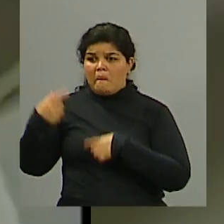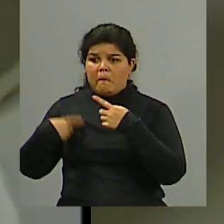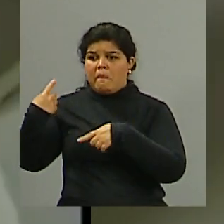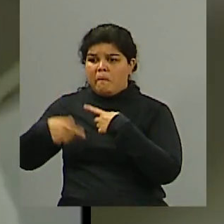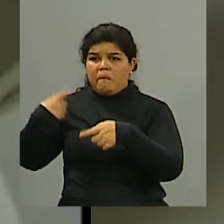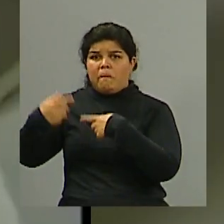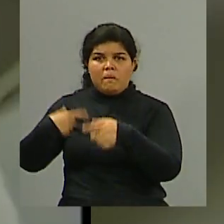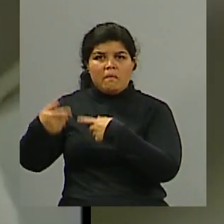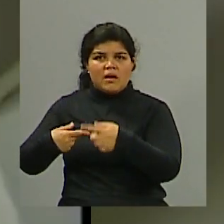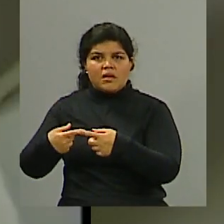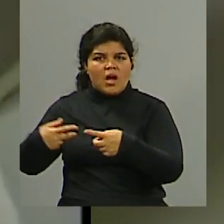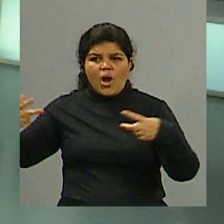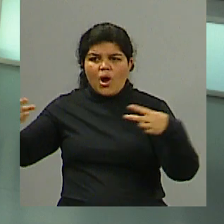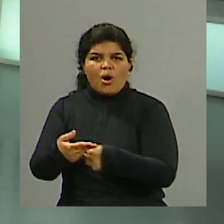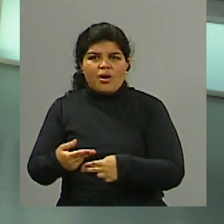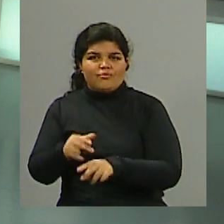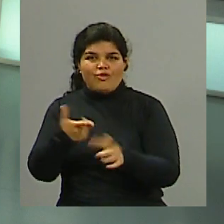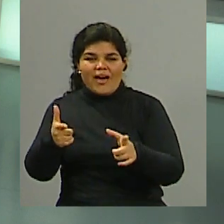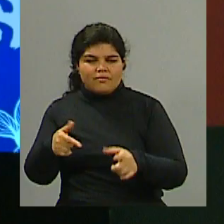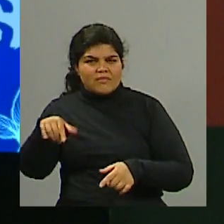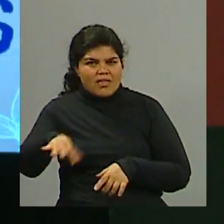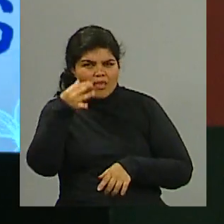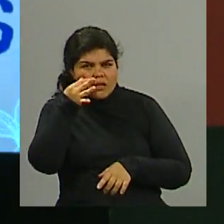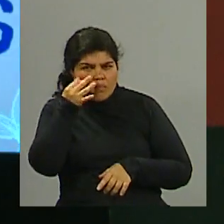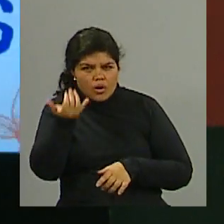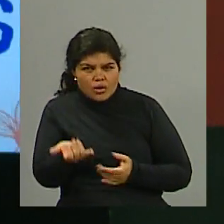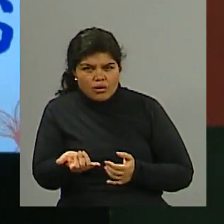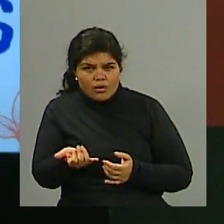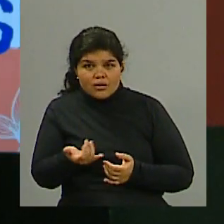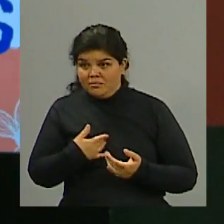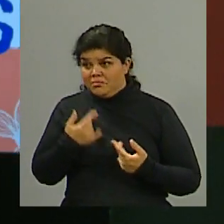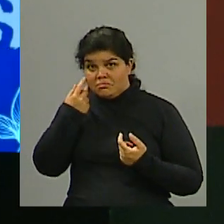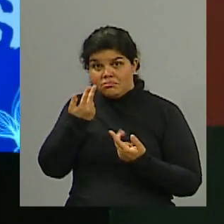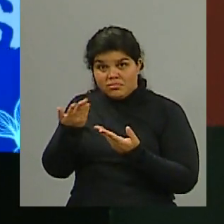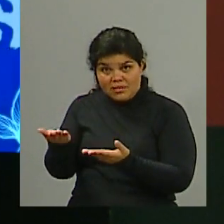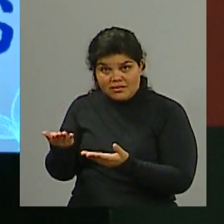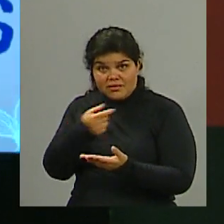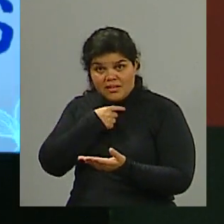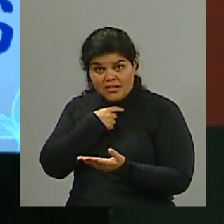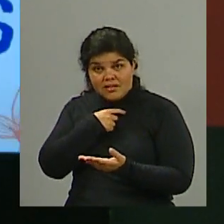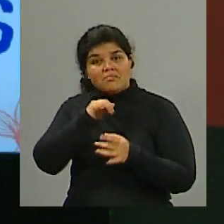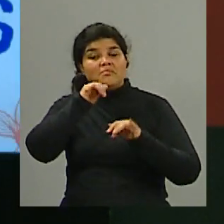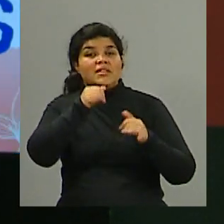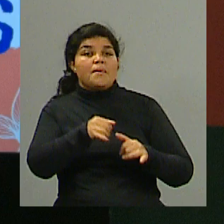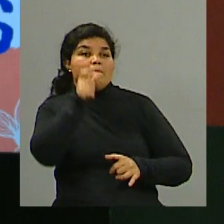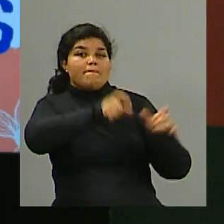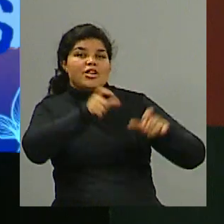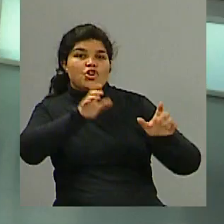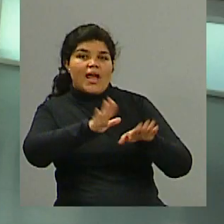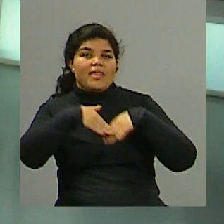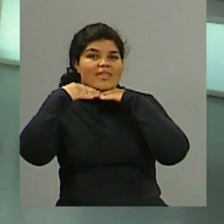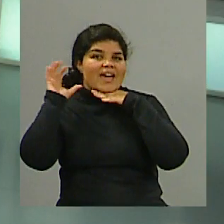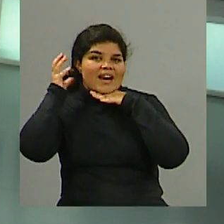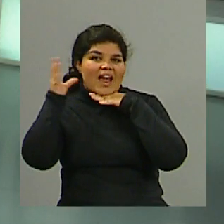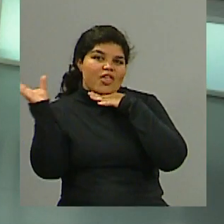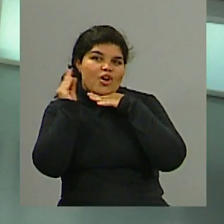tiene caducidad. ¿Hay testimonios? Hay sobre testimonios. esto? Hay testimonios. ¿Querés escucharlos? Por supuesto. Tenemos gente, oyentes. ¿Cómo se nota que Nico